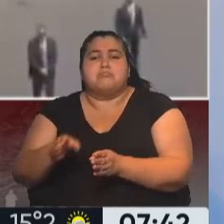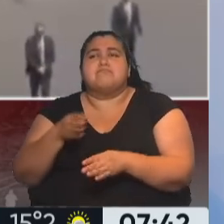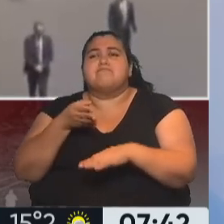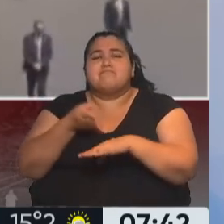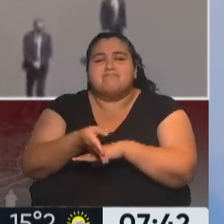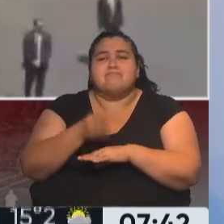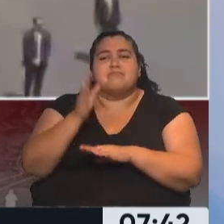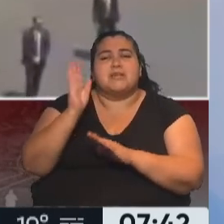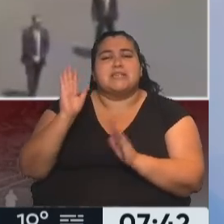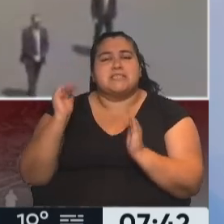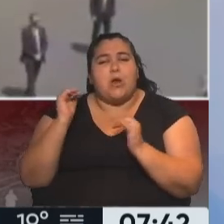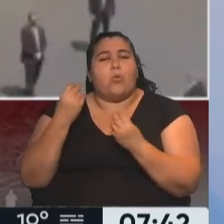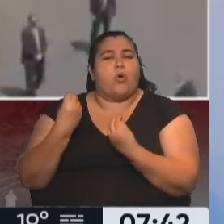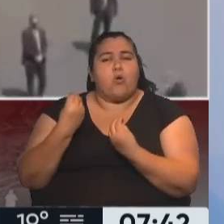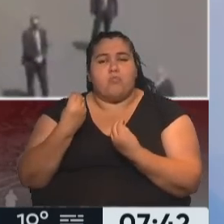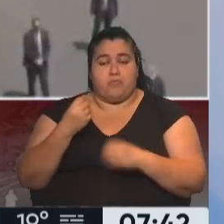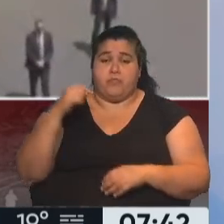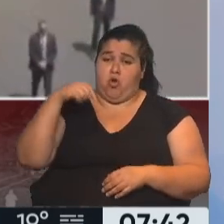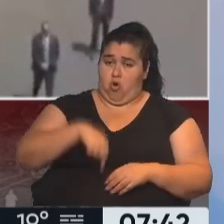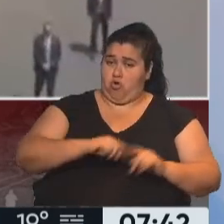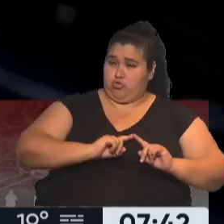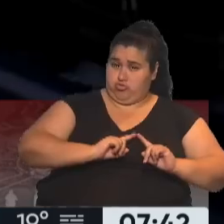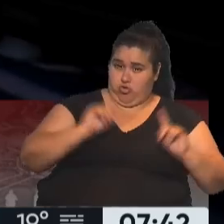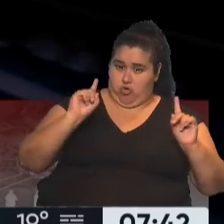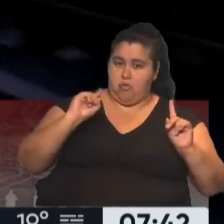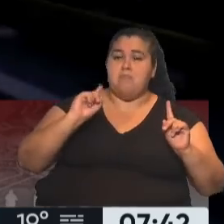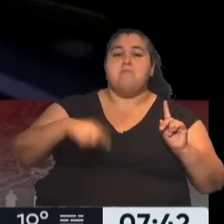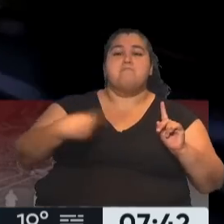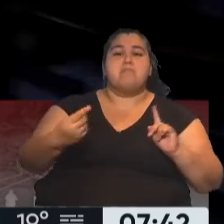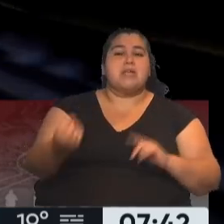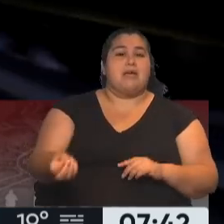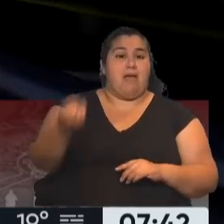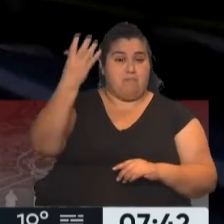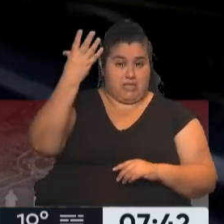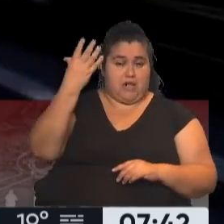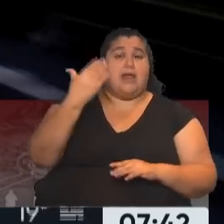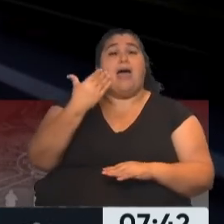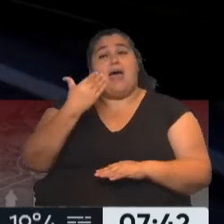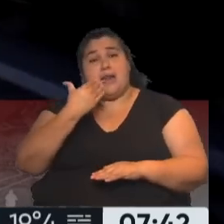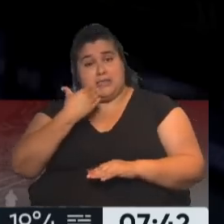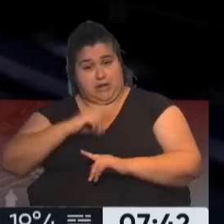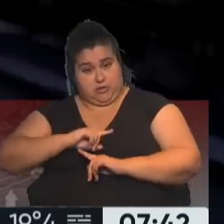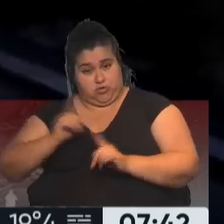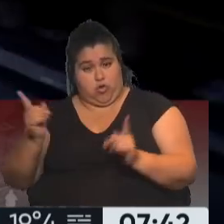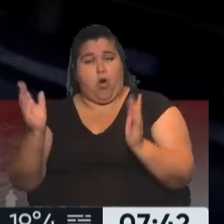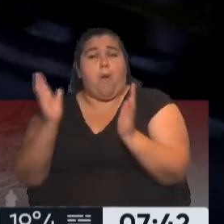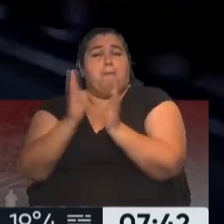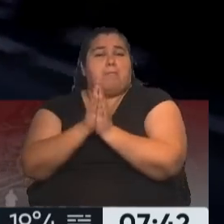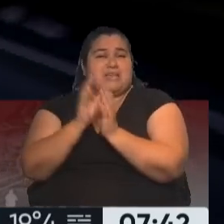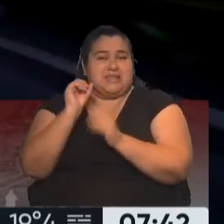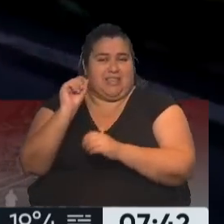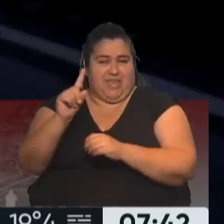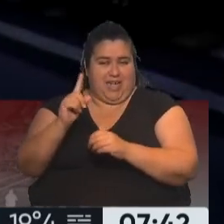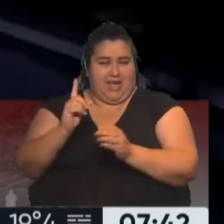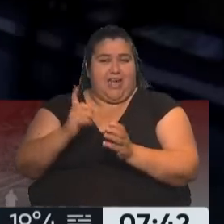¿Serán las próximas horas o ya en la próxima semana? Hoy no, mañana se habilita a la mañana, a la tarde creo que no se va a poder, porque va a haber una misa de los cardenales ahí